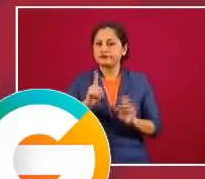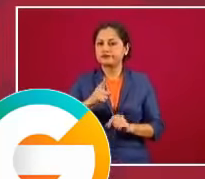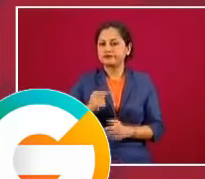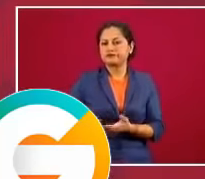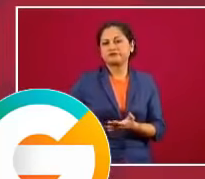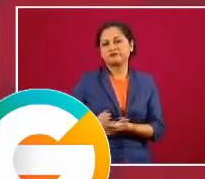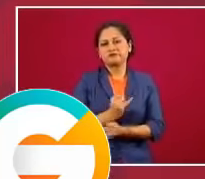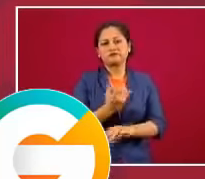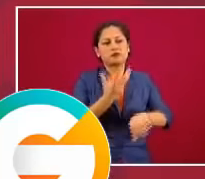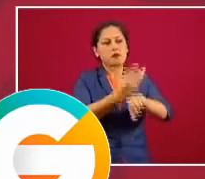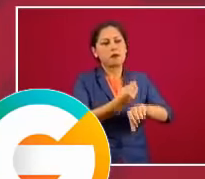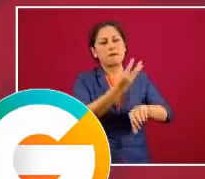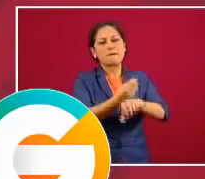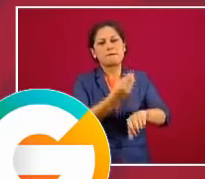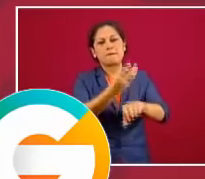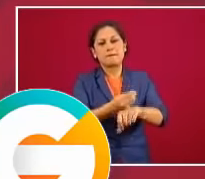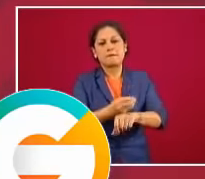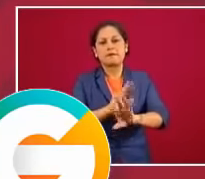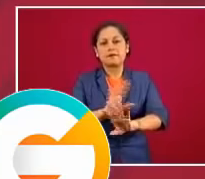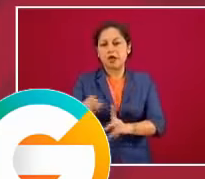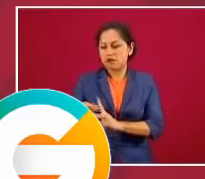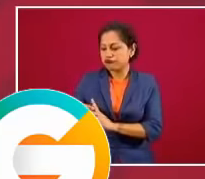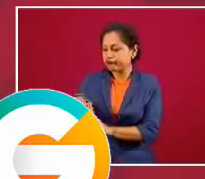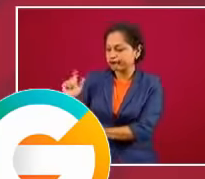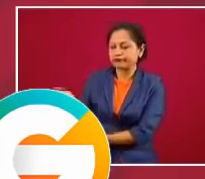y ya está el presupuesto,